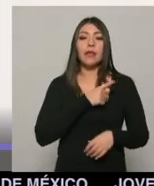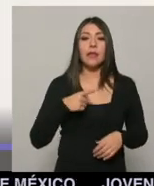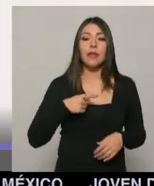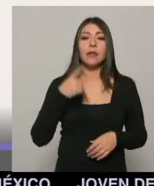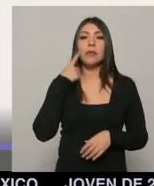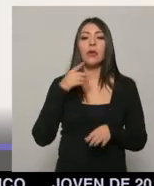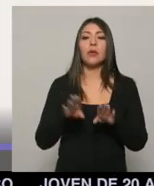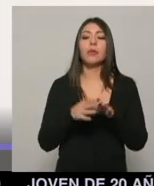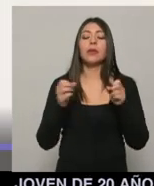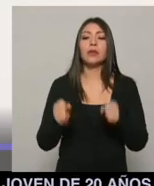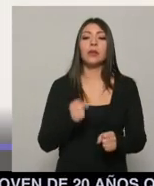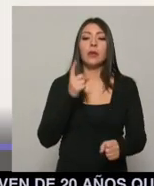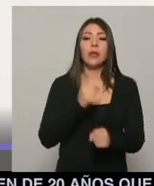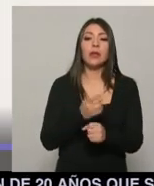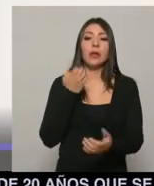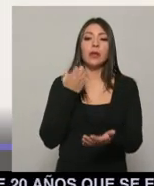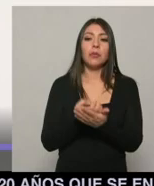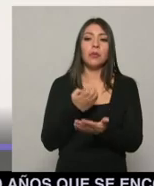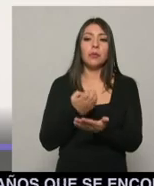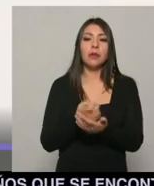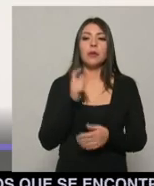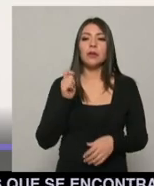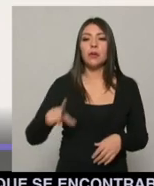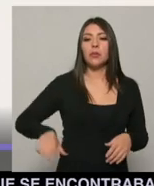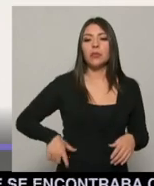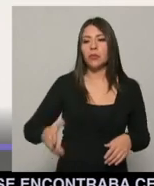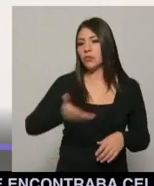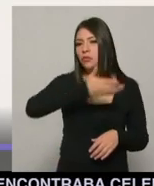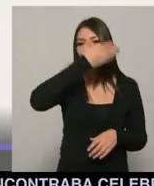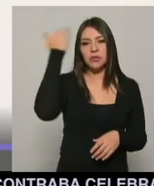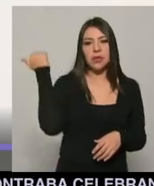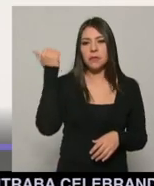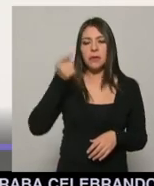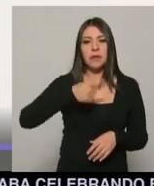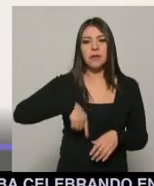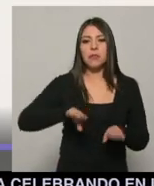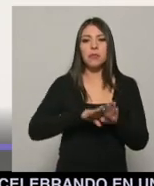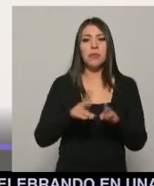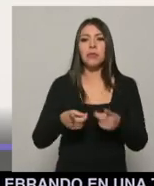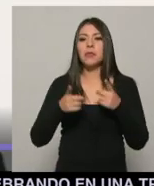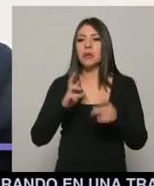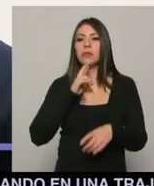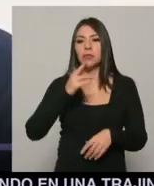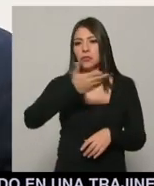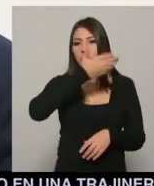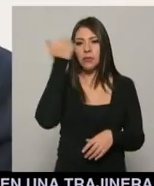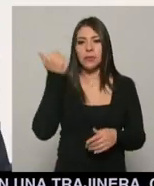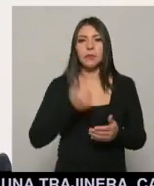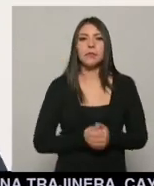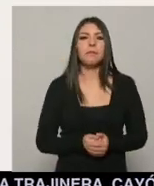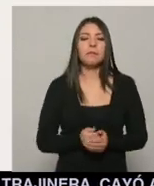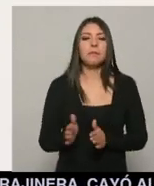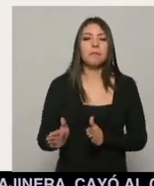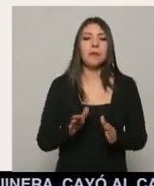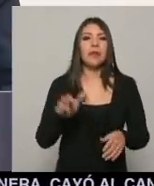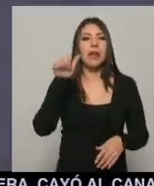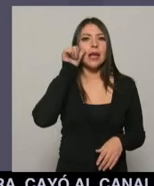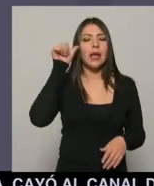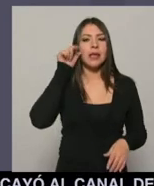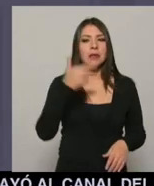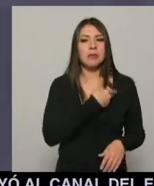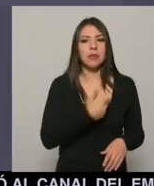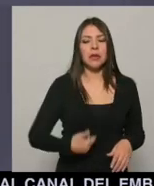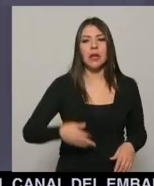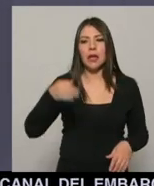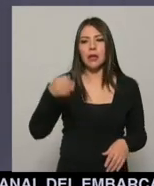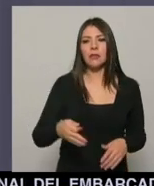economía son claves fundamentales. El gobierno no sabe y está pasmado y no puede responder. Y el presidente lo reconoció ayer mismo en el informe. Martí,